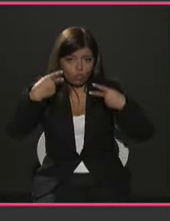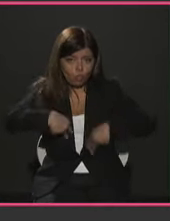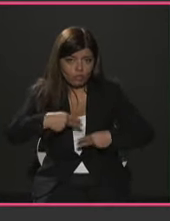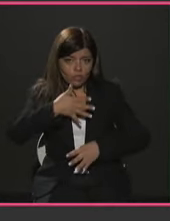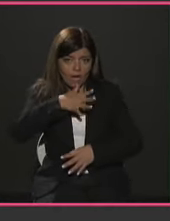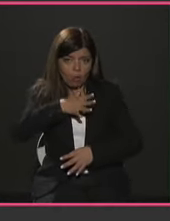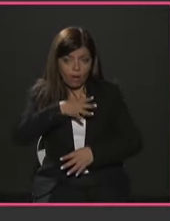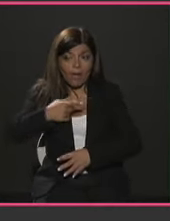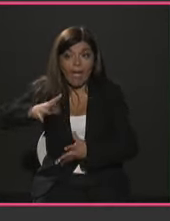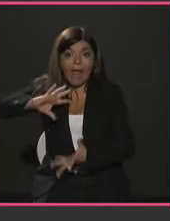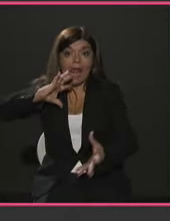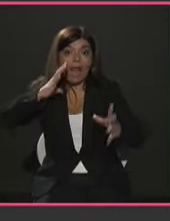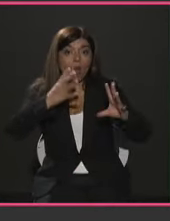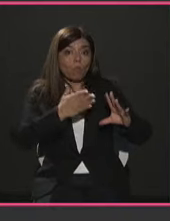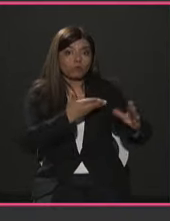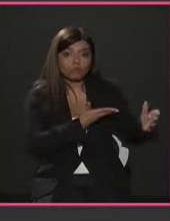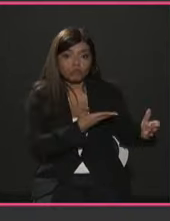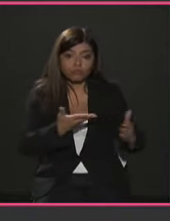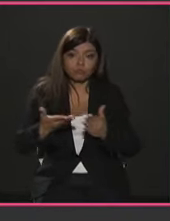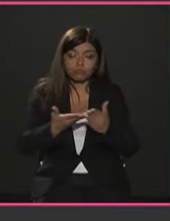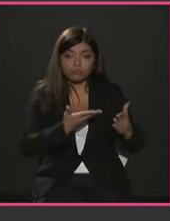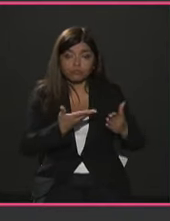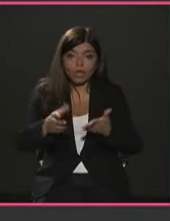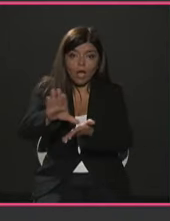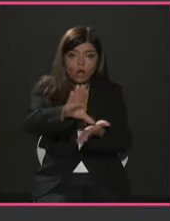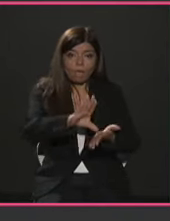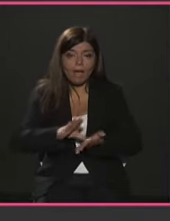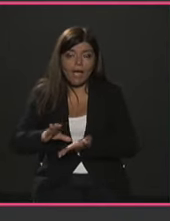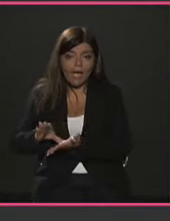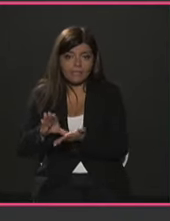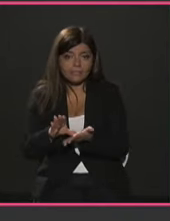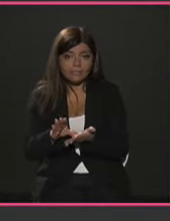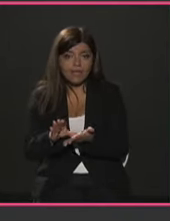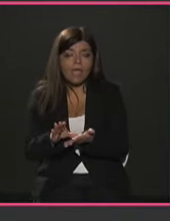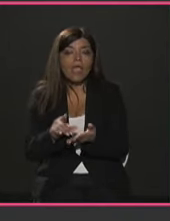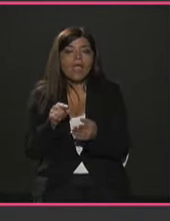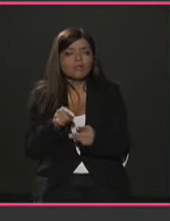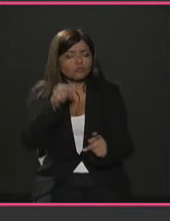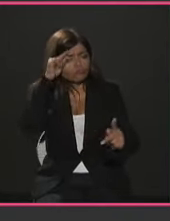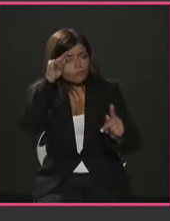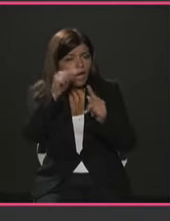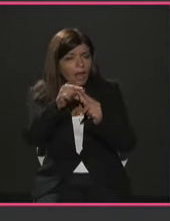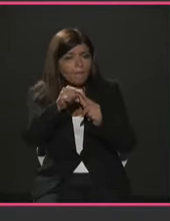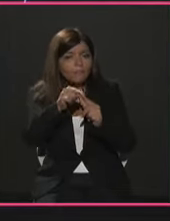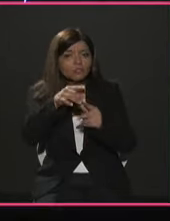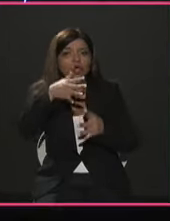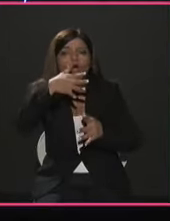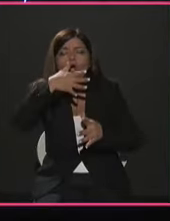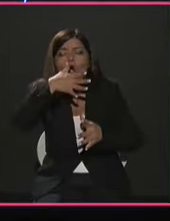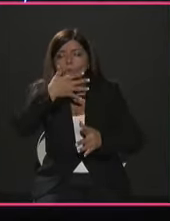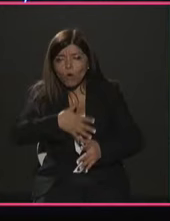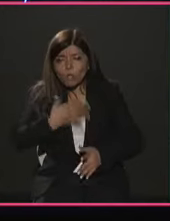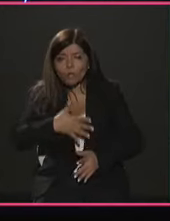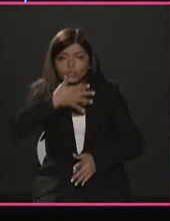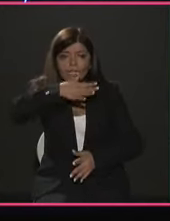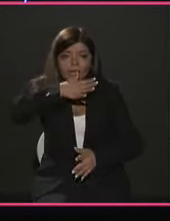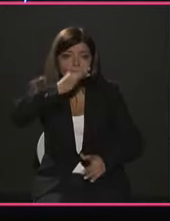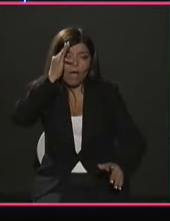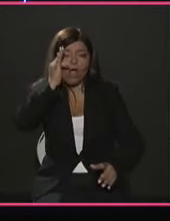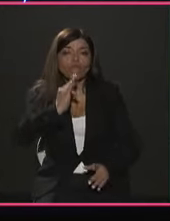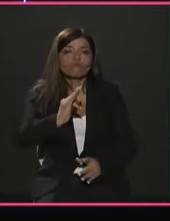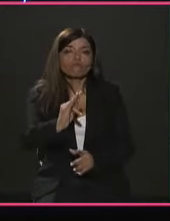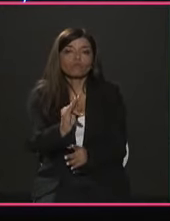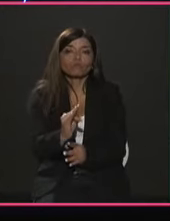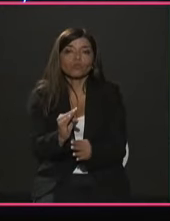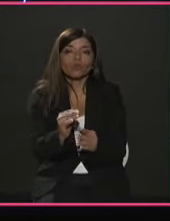para brindarlo en las Naciones es un elemento clave también para un para un